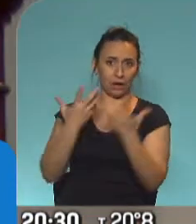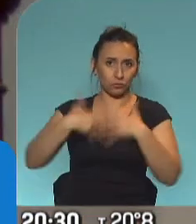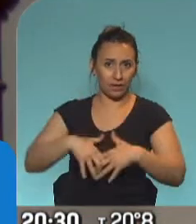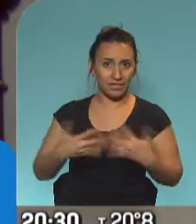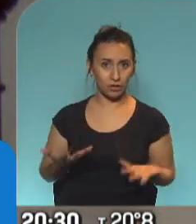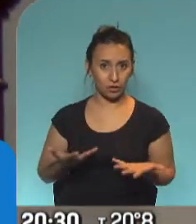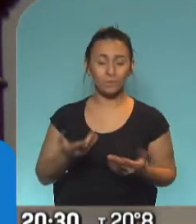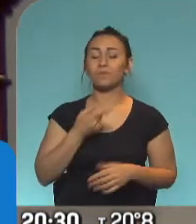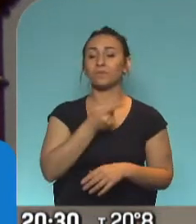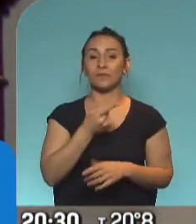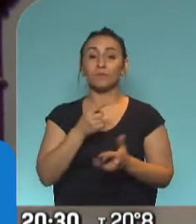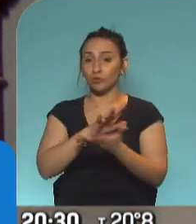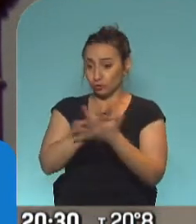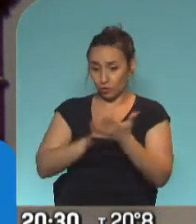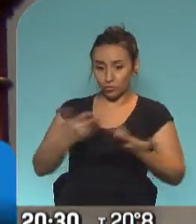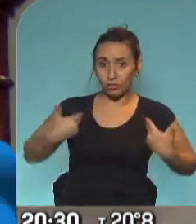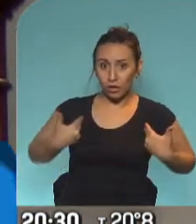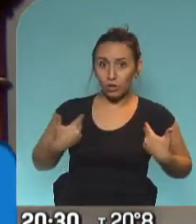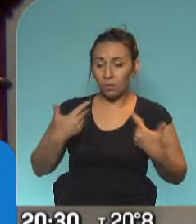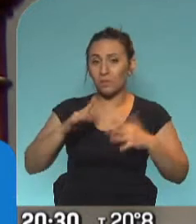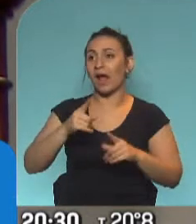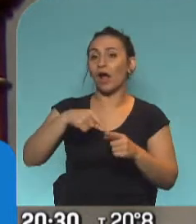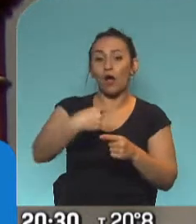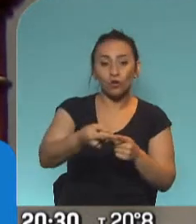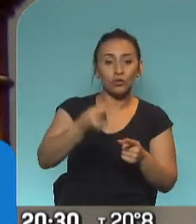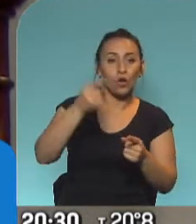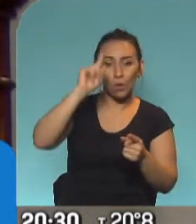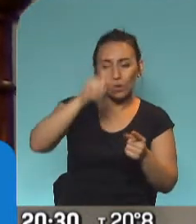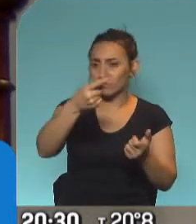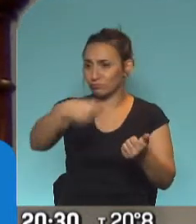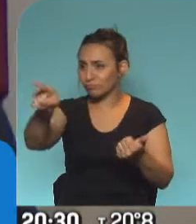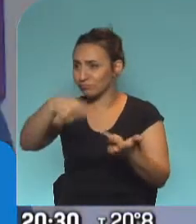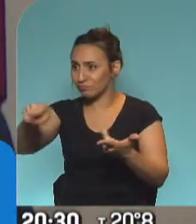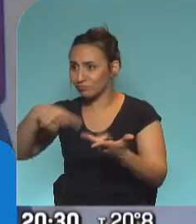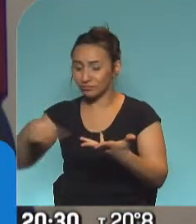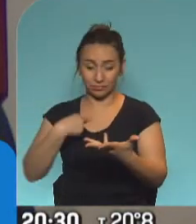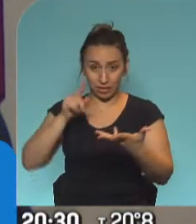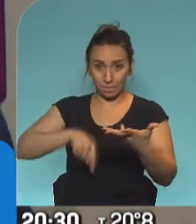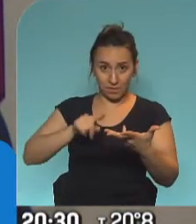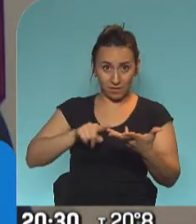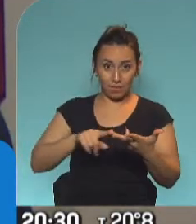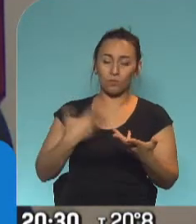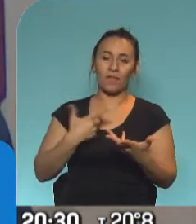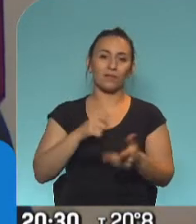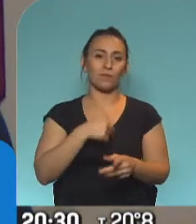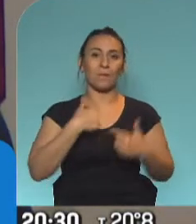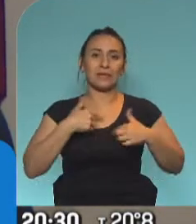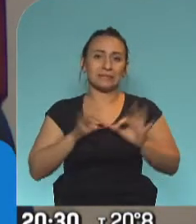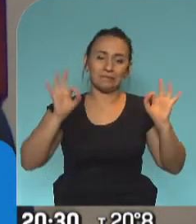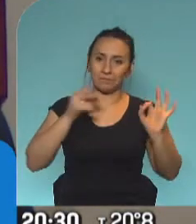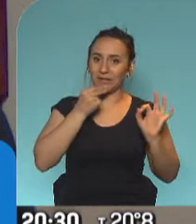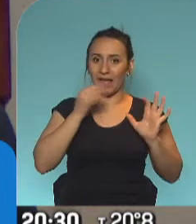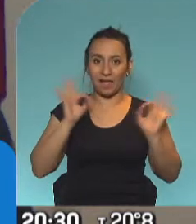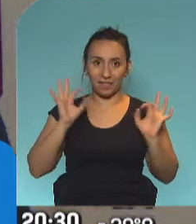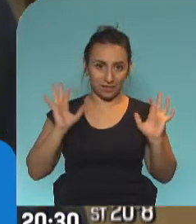caso, que bien podría ser un caso testigo para otros jueces trasladados, es precisamente hacer una excepción a esta regla que la Corte